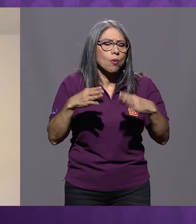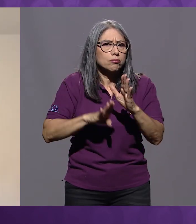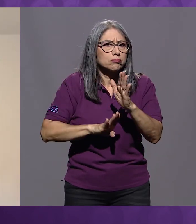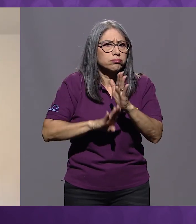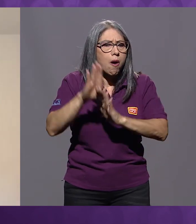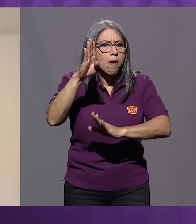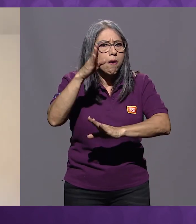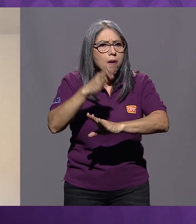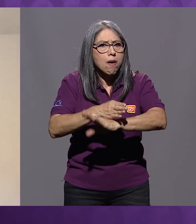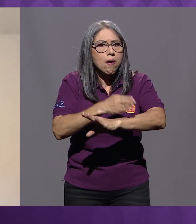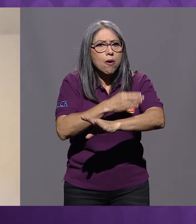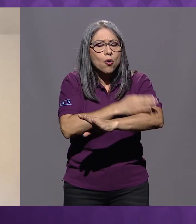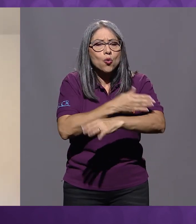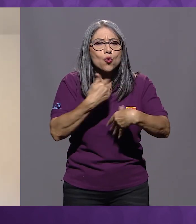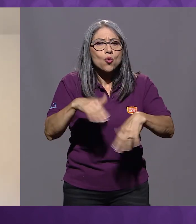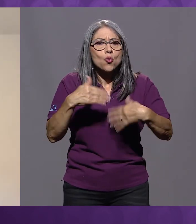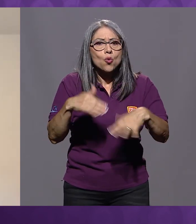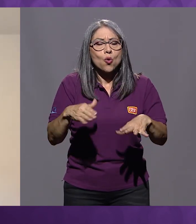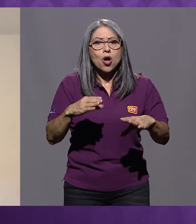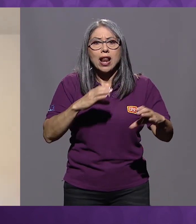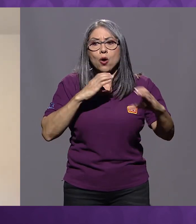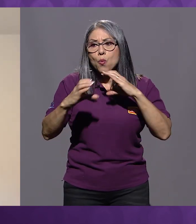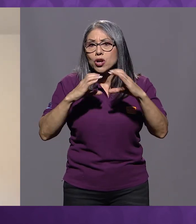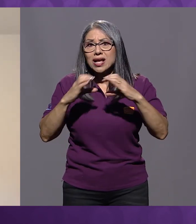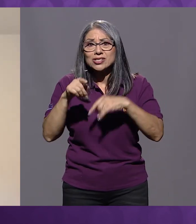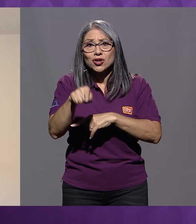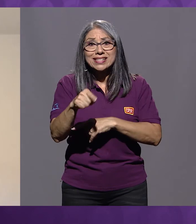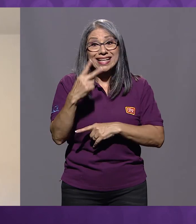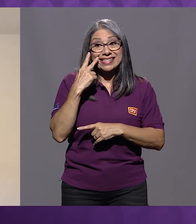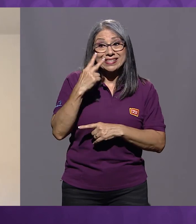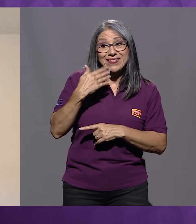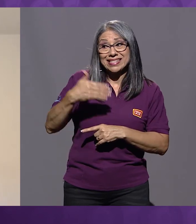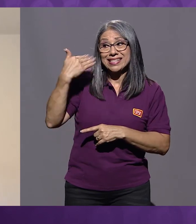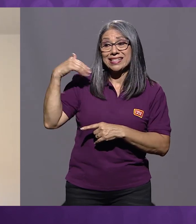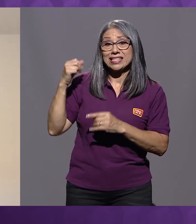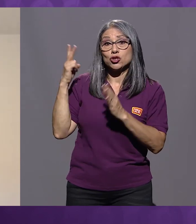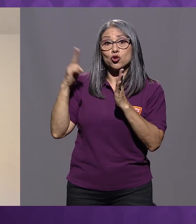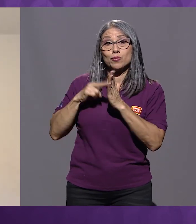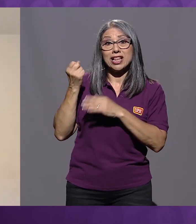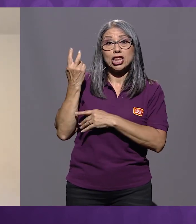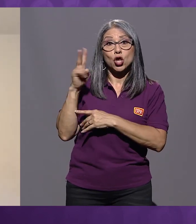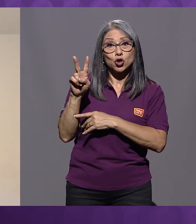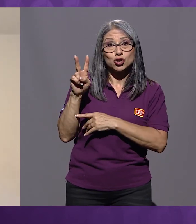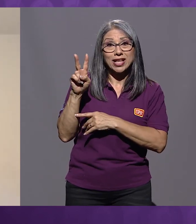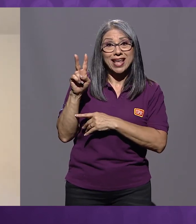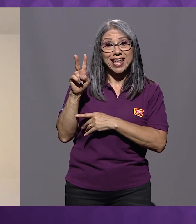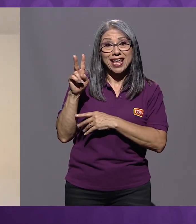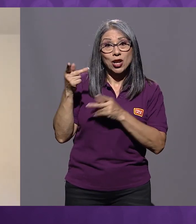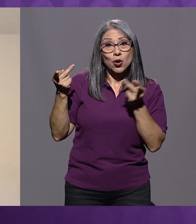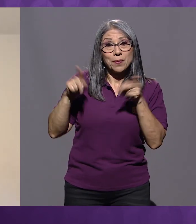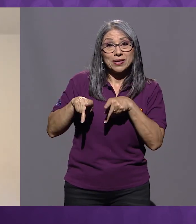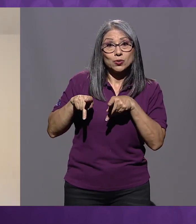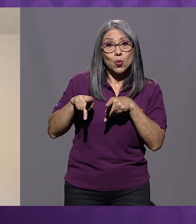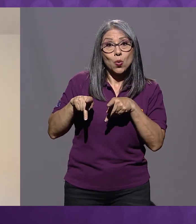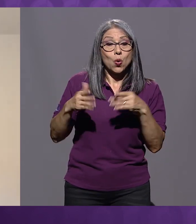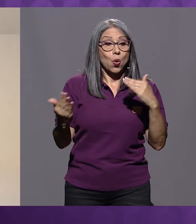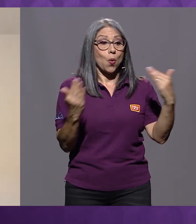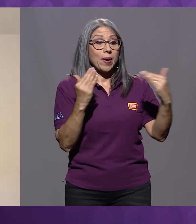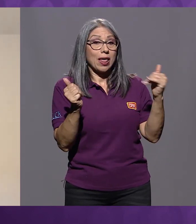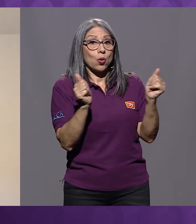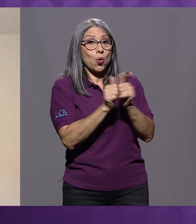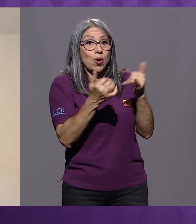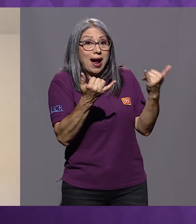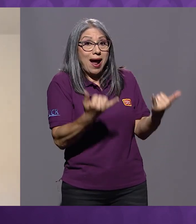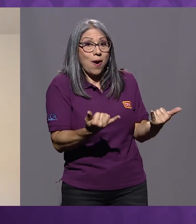ha desarrollado muchísimo. Si miras los Juegos del 2012 a la realidad de los Juegos Paralímpicos hoy en día, o